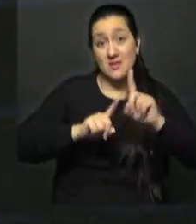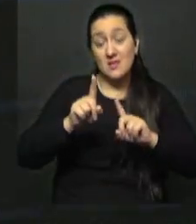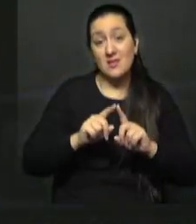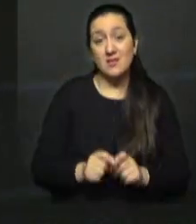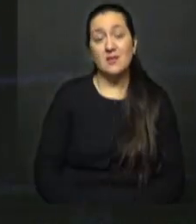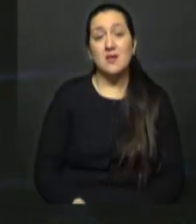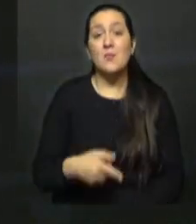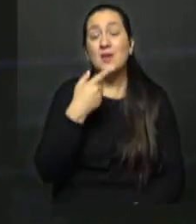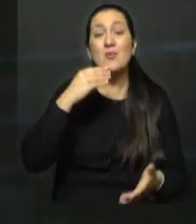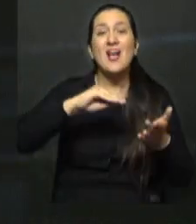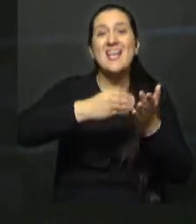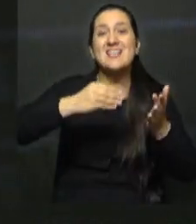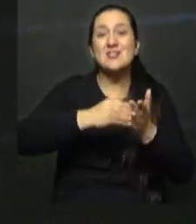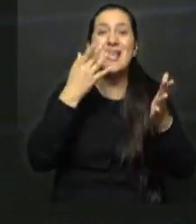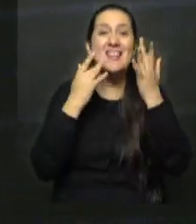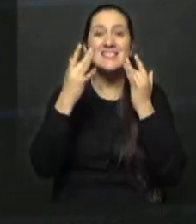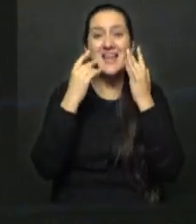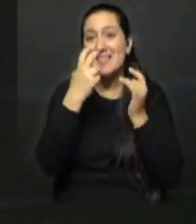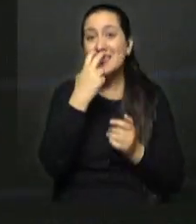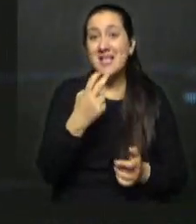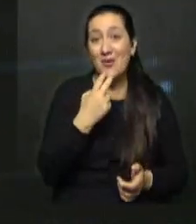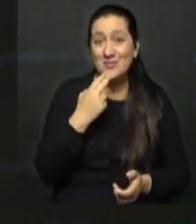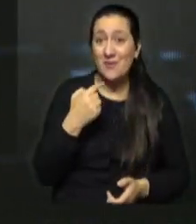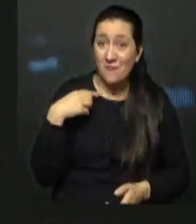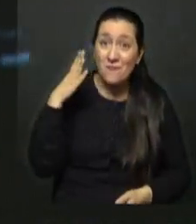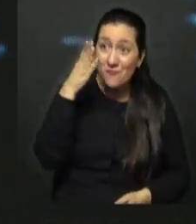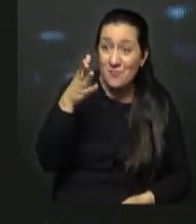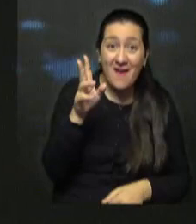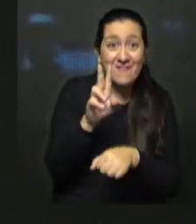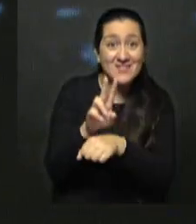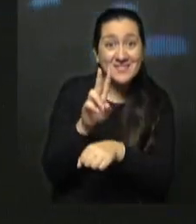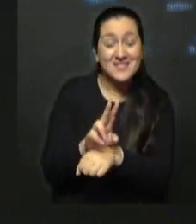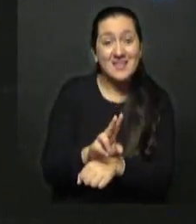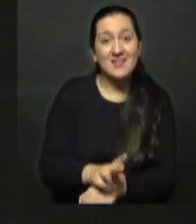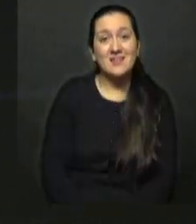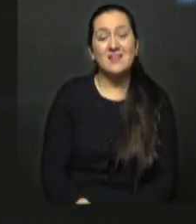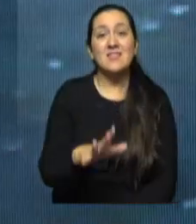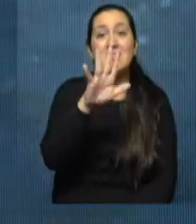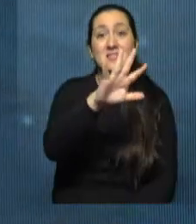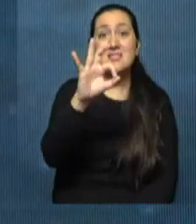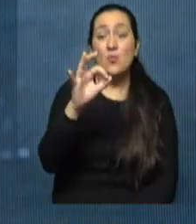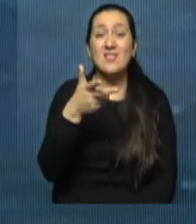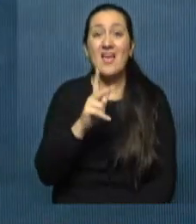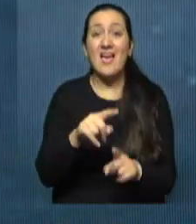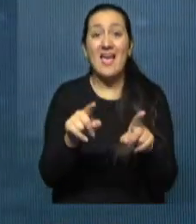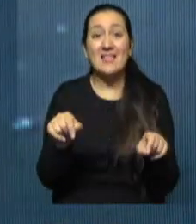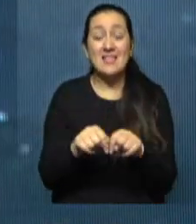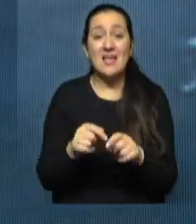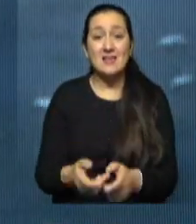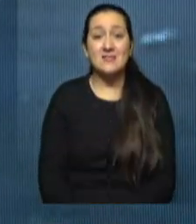artesanales en San José fuimos a ver hace poco uno este que sirve la artesanales en 50 hectáreas viven y viven